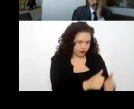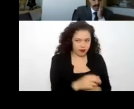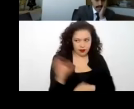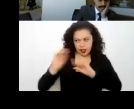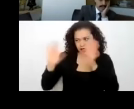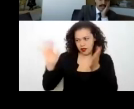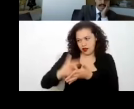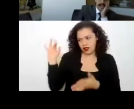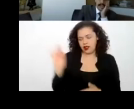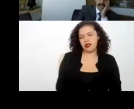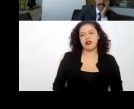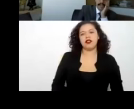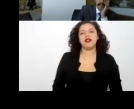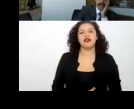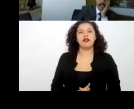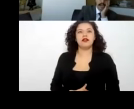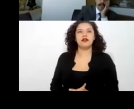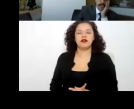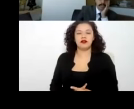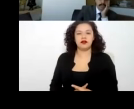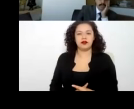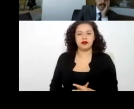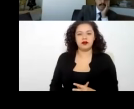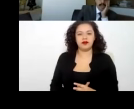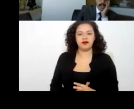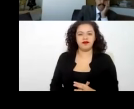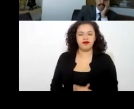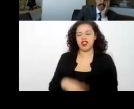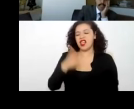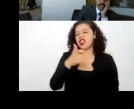Bueno, ¿qué es el lavado de dinero?